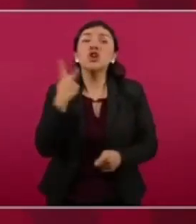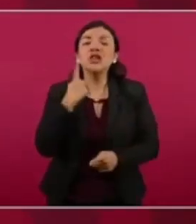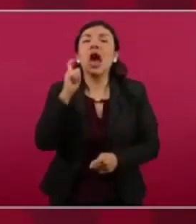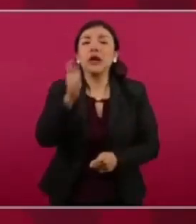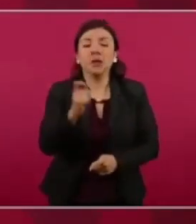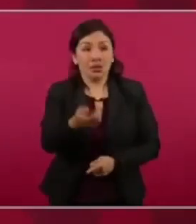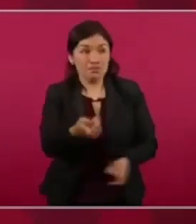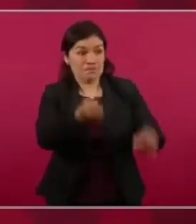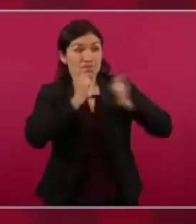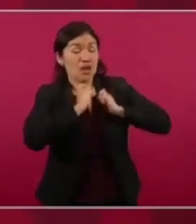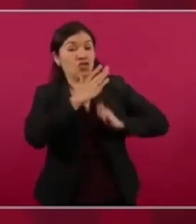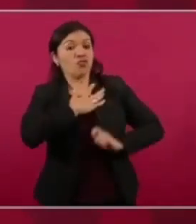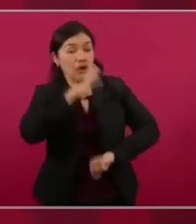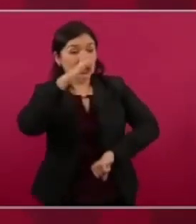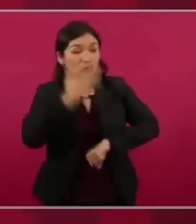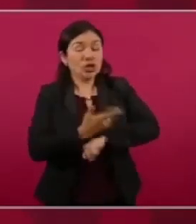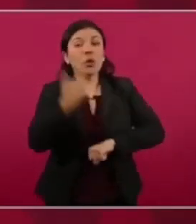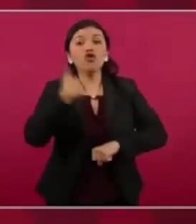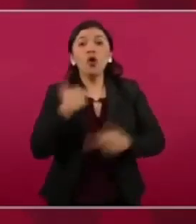alguien.